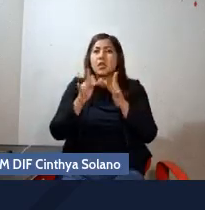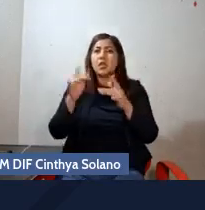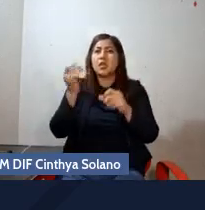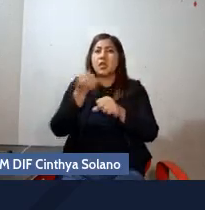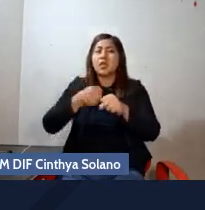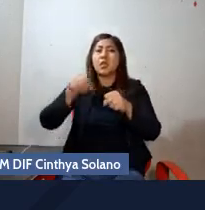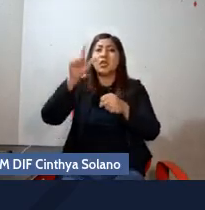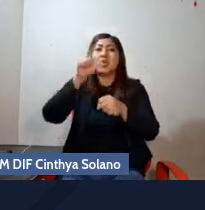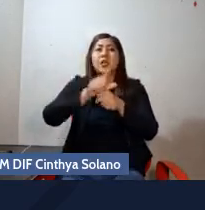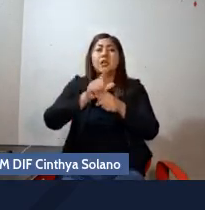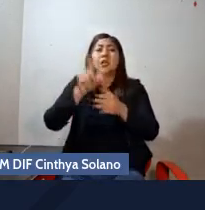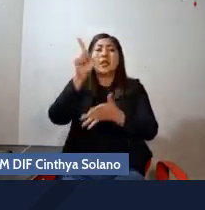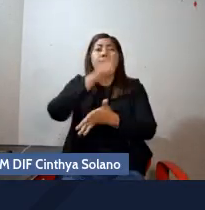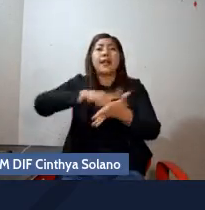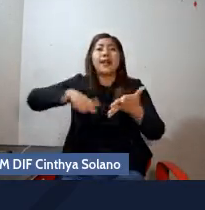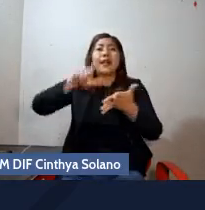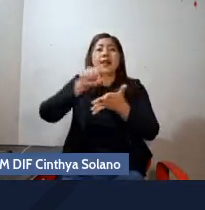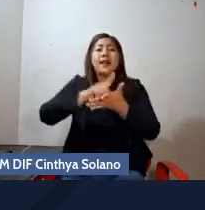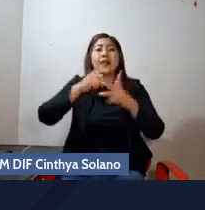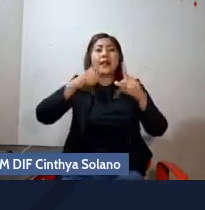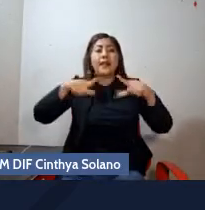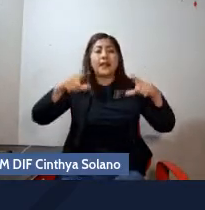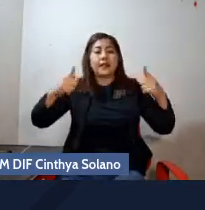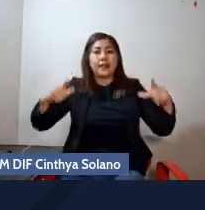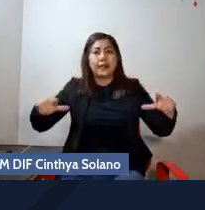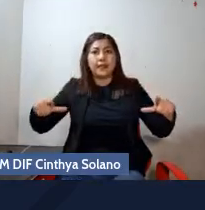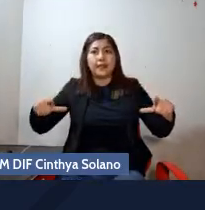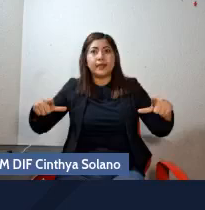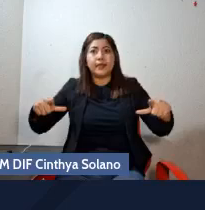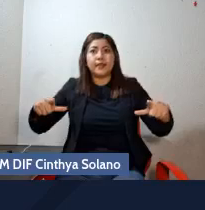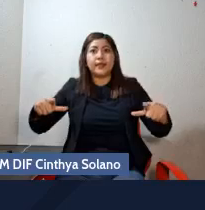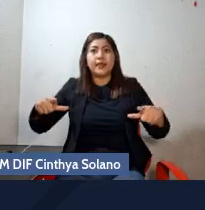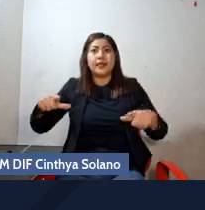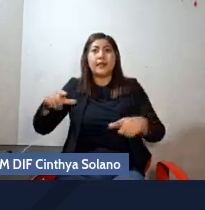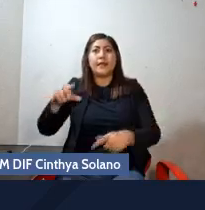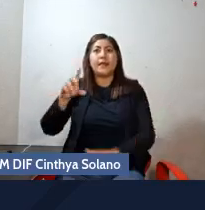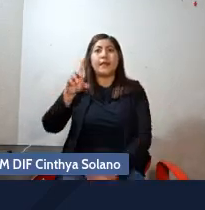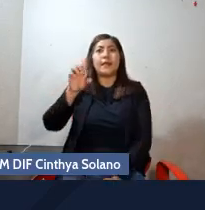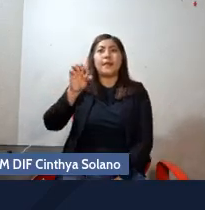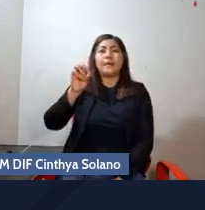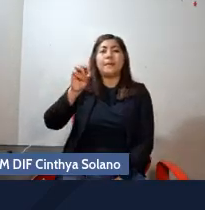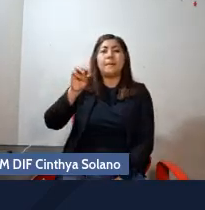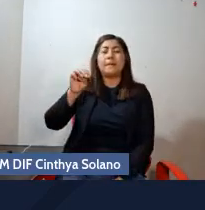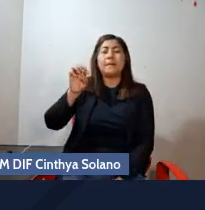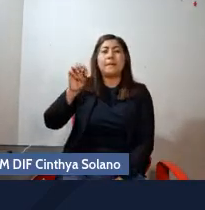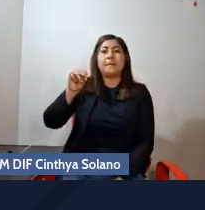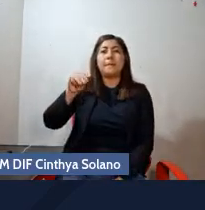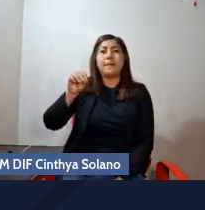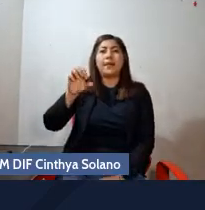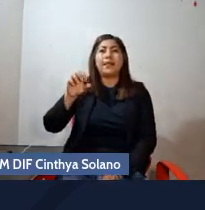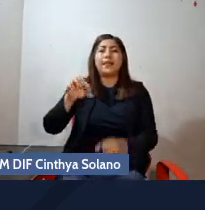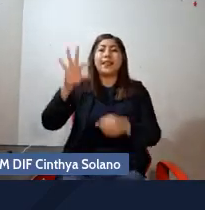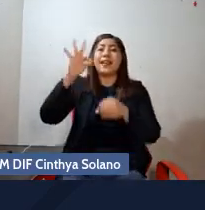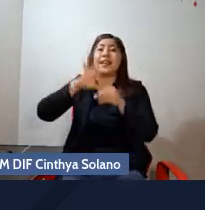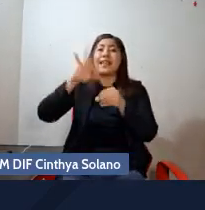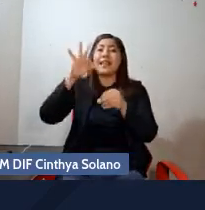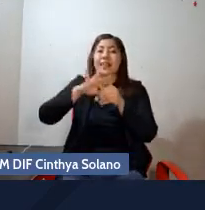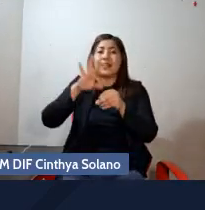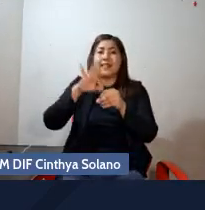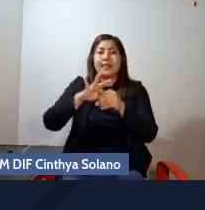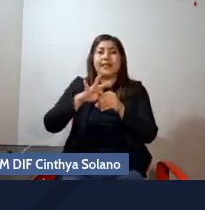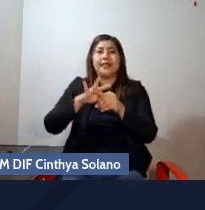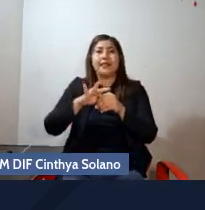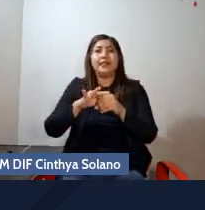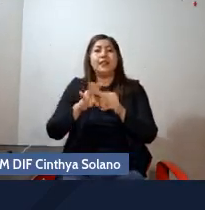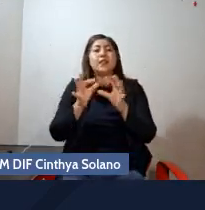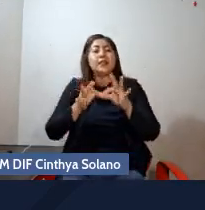delitos electorales, importantísima consultarla y tenerla a la mano para, bueno, pues si es necesario hacer